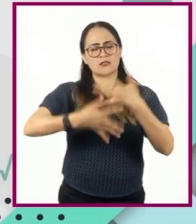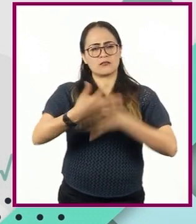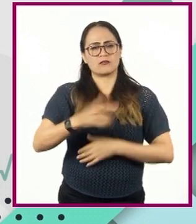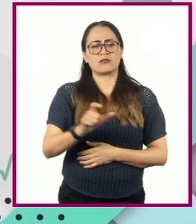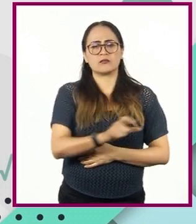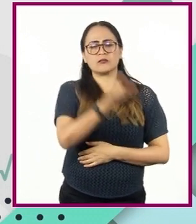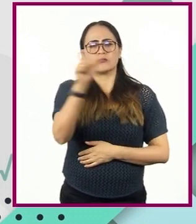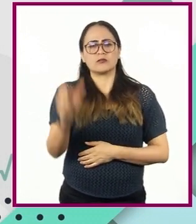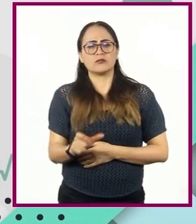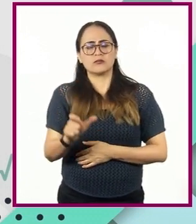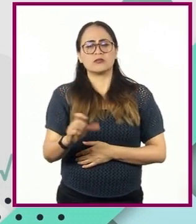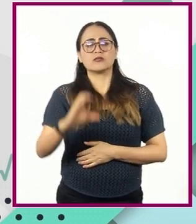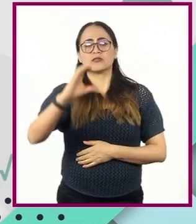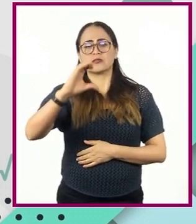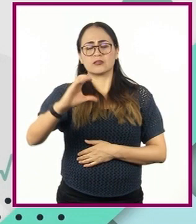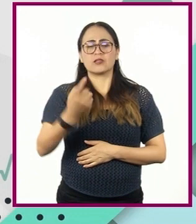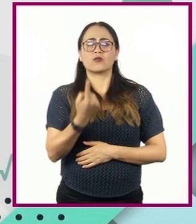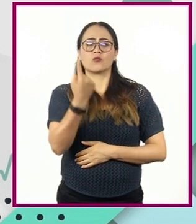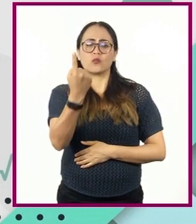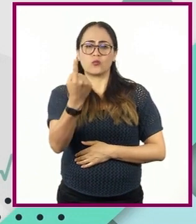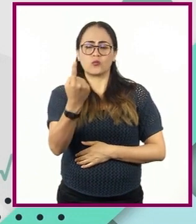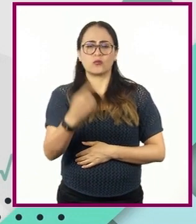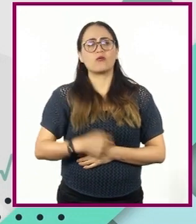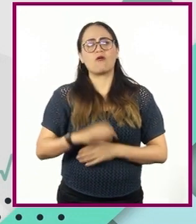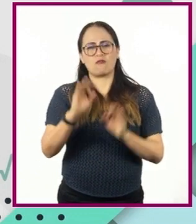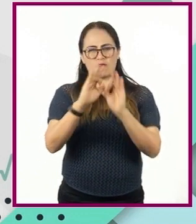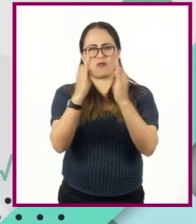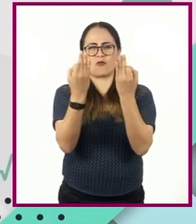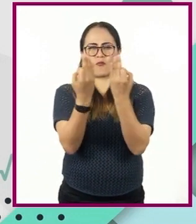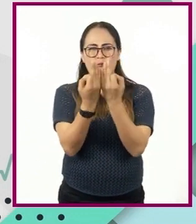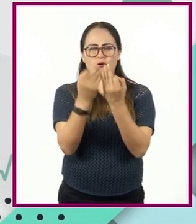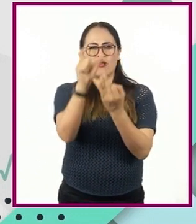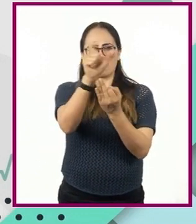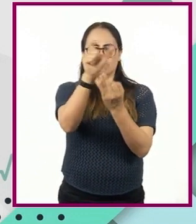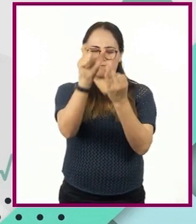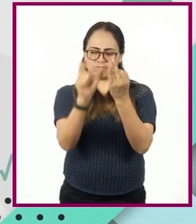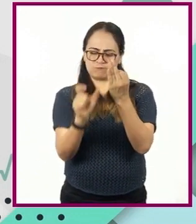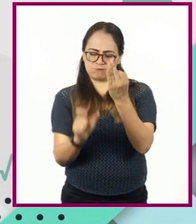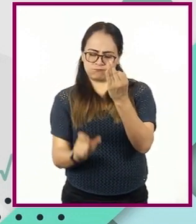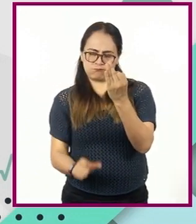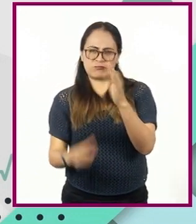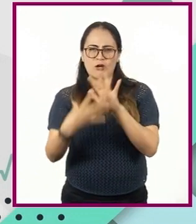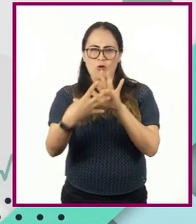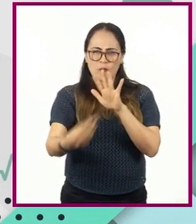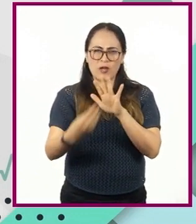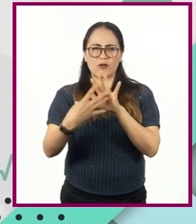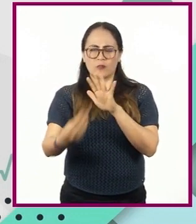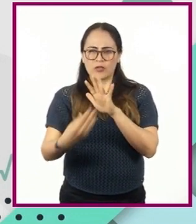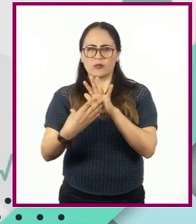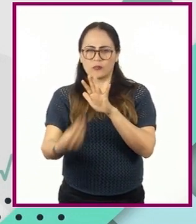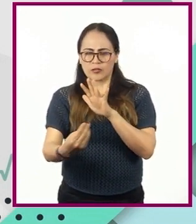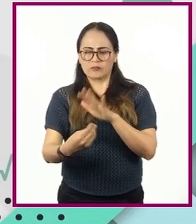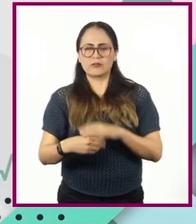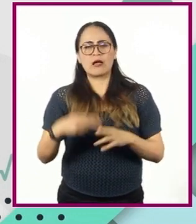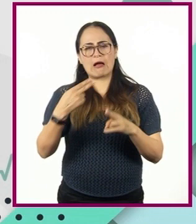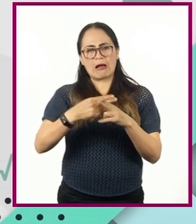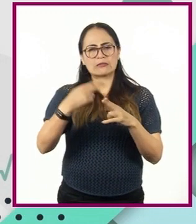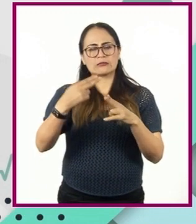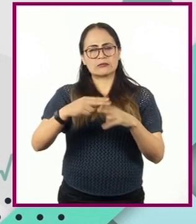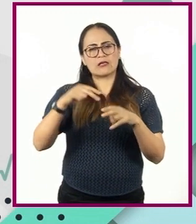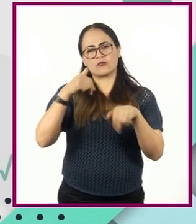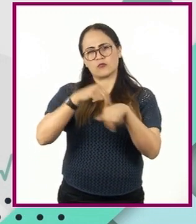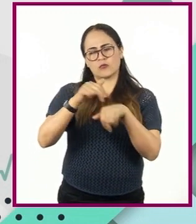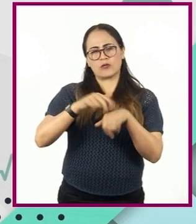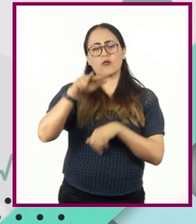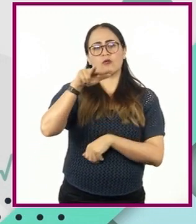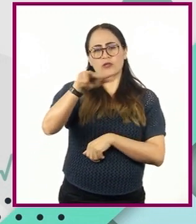celda C1 usaremos la función arrastre hasta la celda C18 y con ello tenemos el resultado de